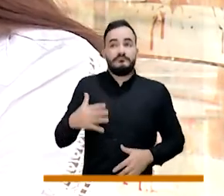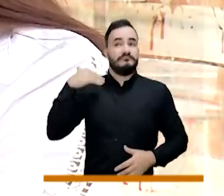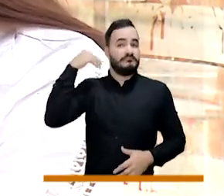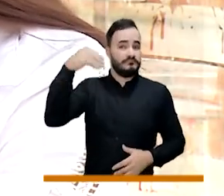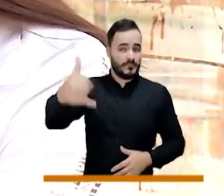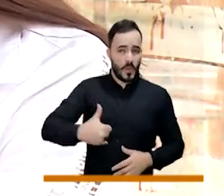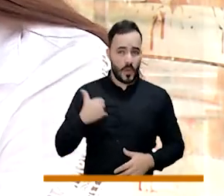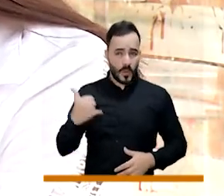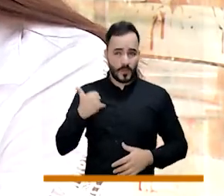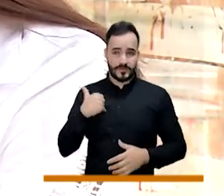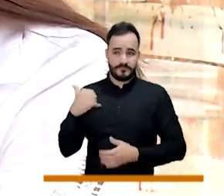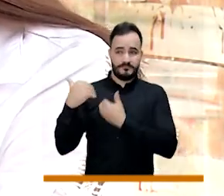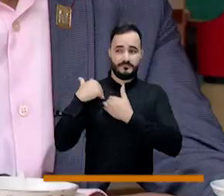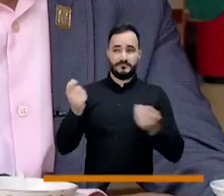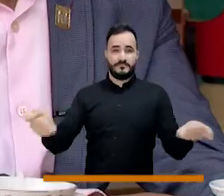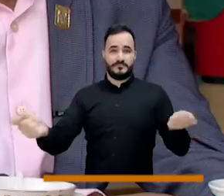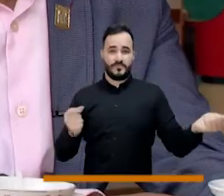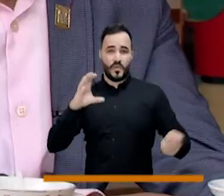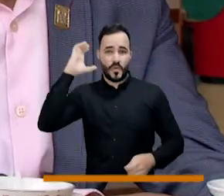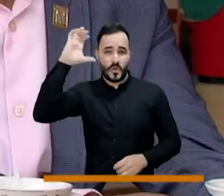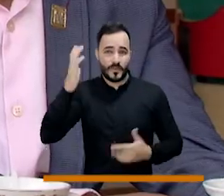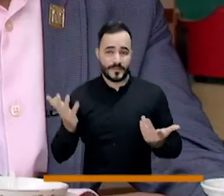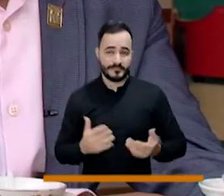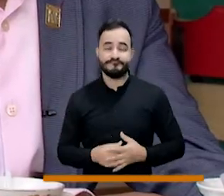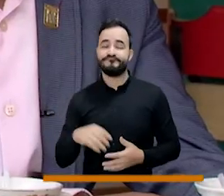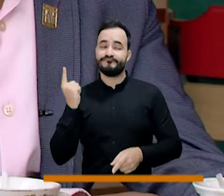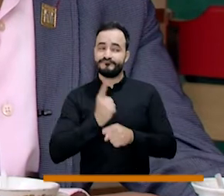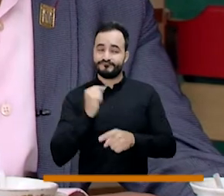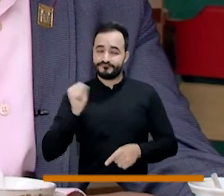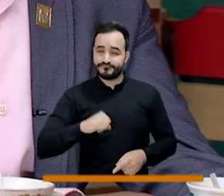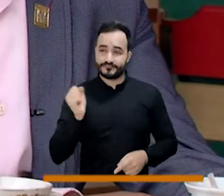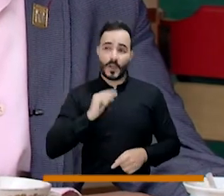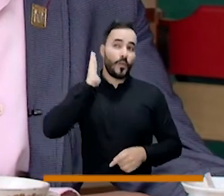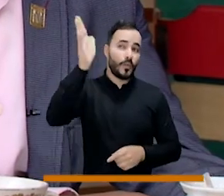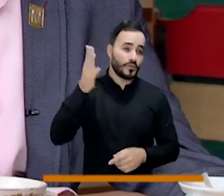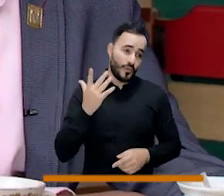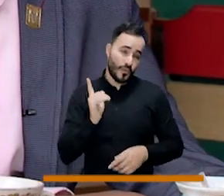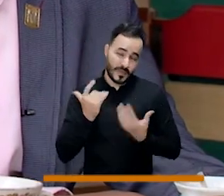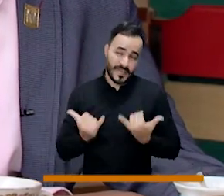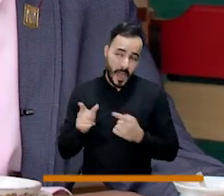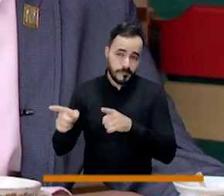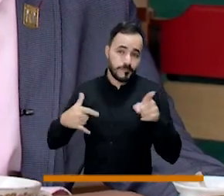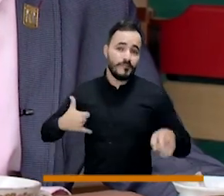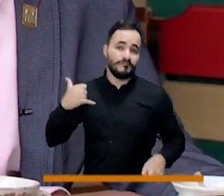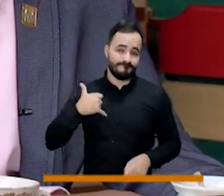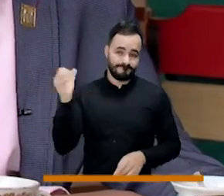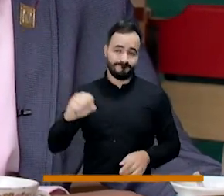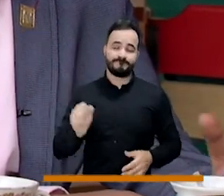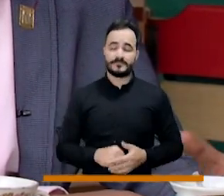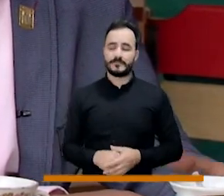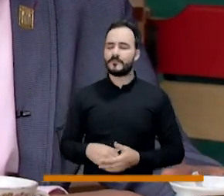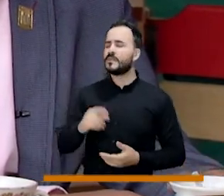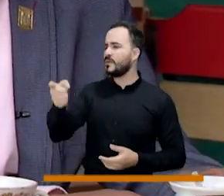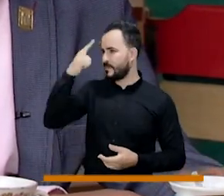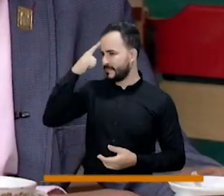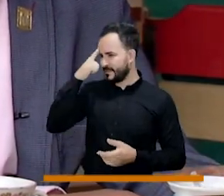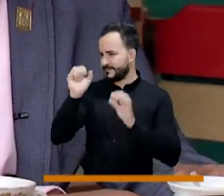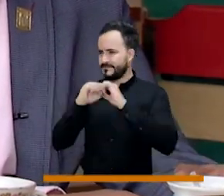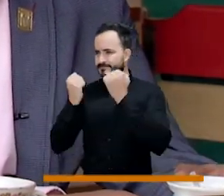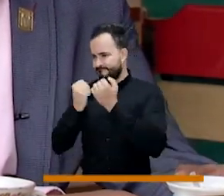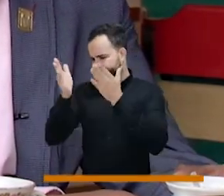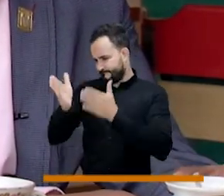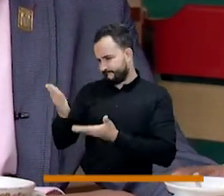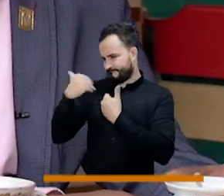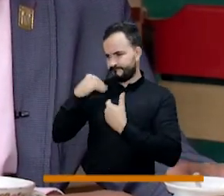país. Sin duda, María Camila, ellos son el futuro y el presente. Concejal, ese impacto del